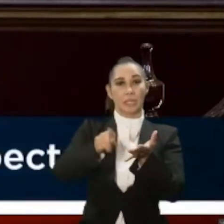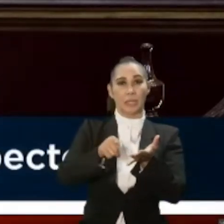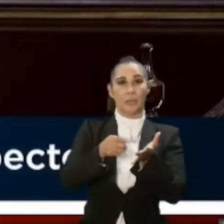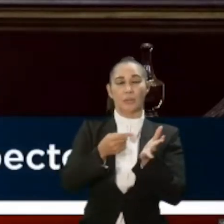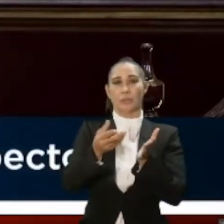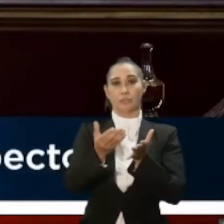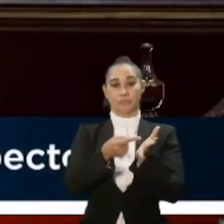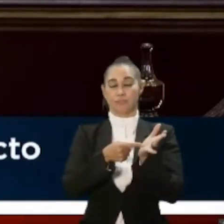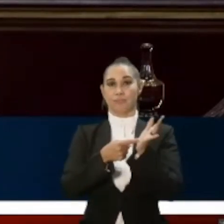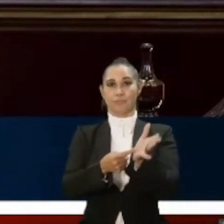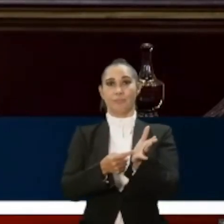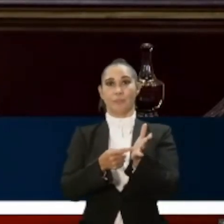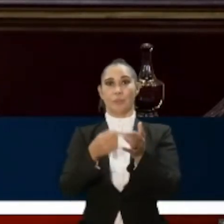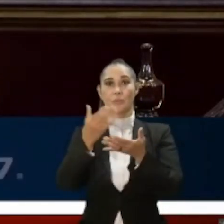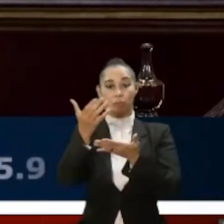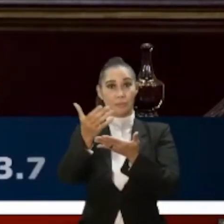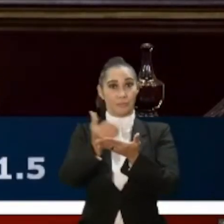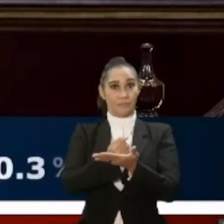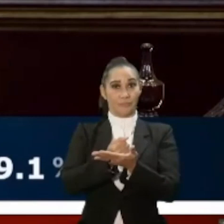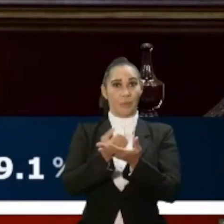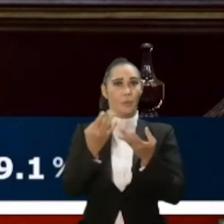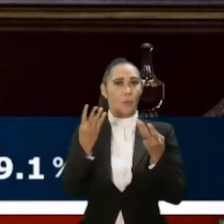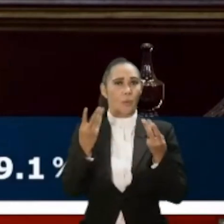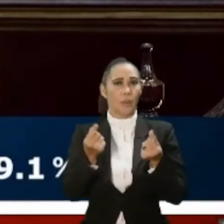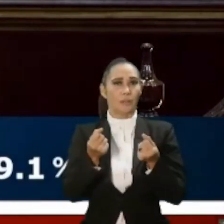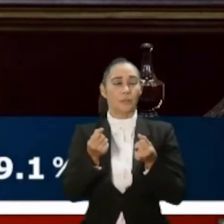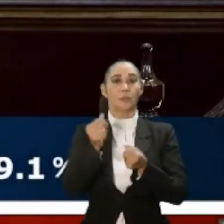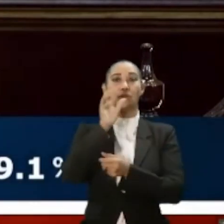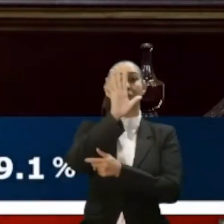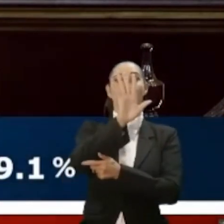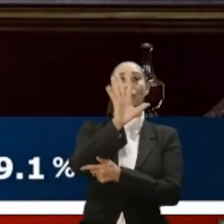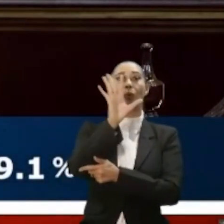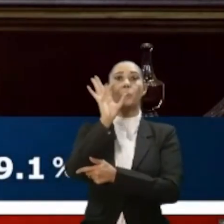consolidada respecto al Producto Interno Bruto fue del